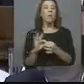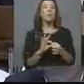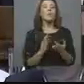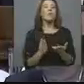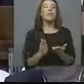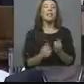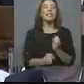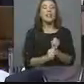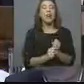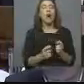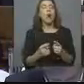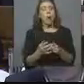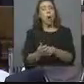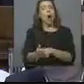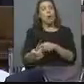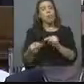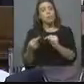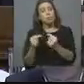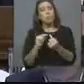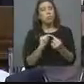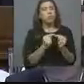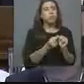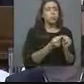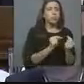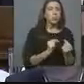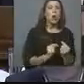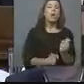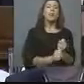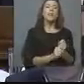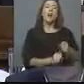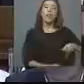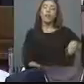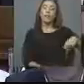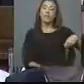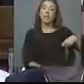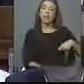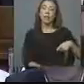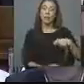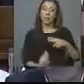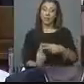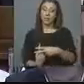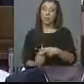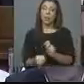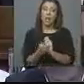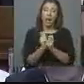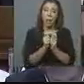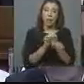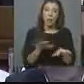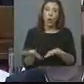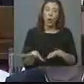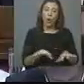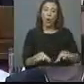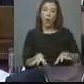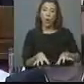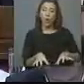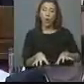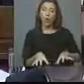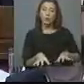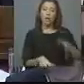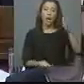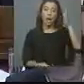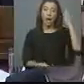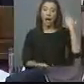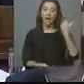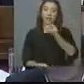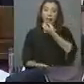y de un amplio debate y de un rol de algunos senadores de la Democracia Cristiana, se modificaron aspectos que habían sido